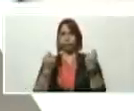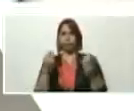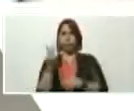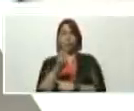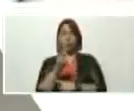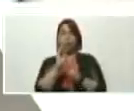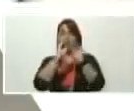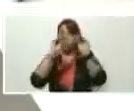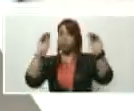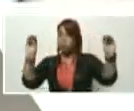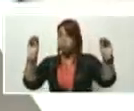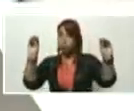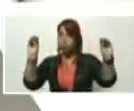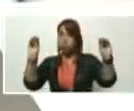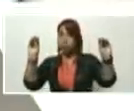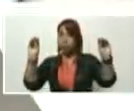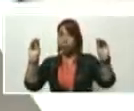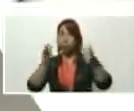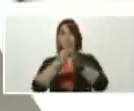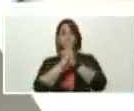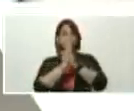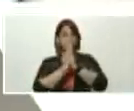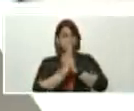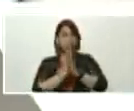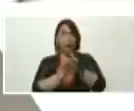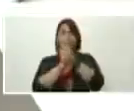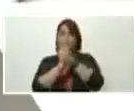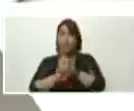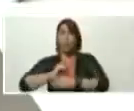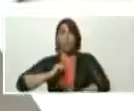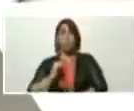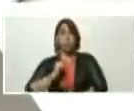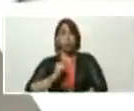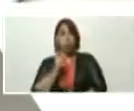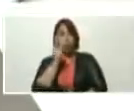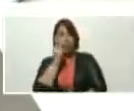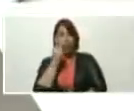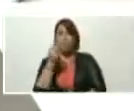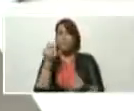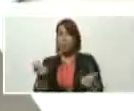pues, amigo policía, amiga policía, mosca,